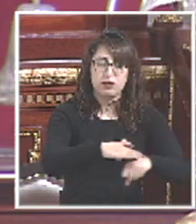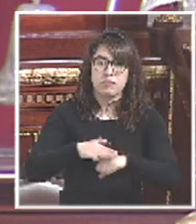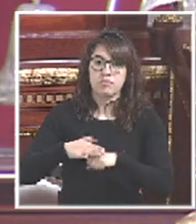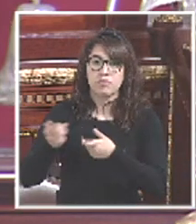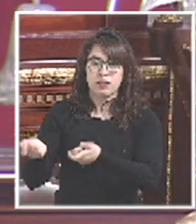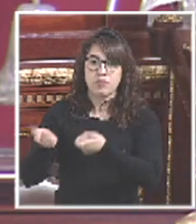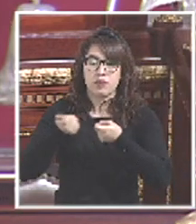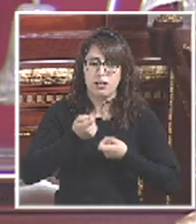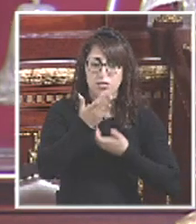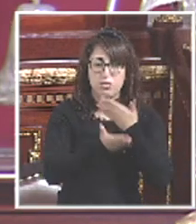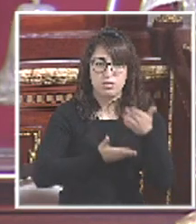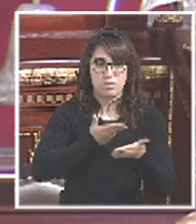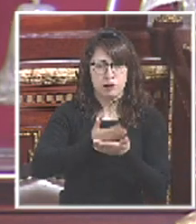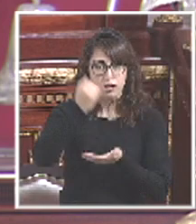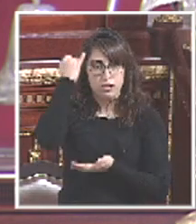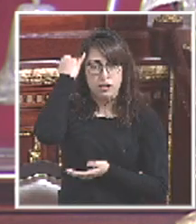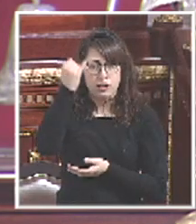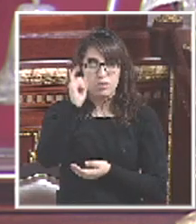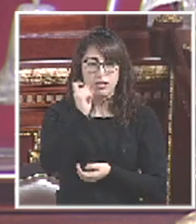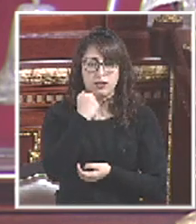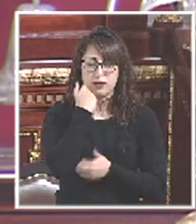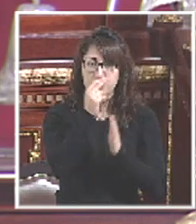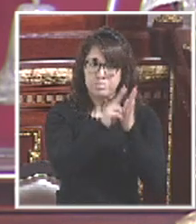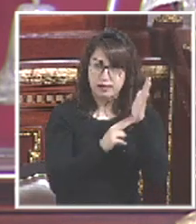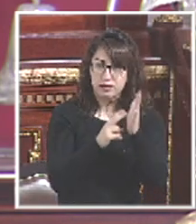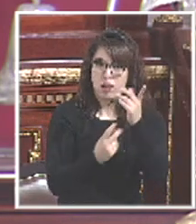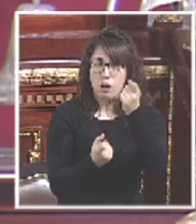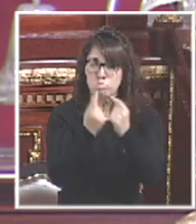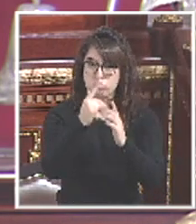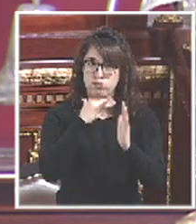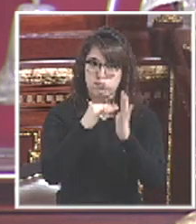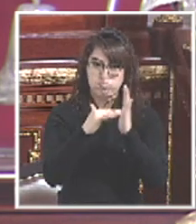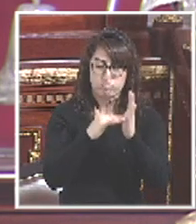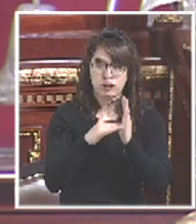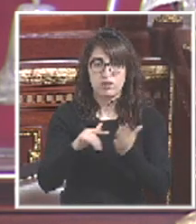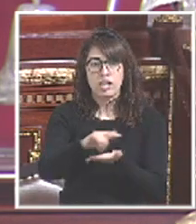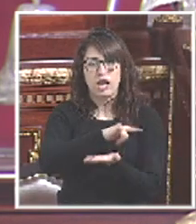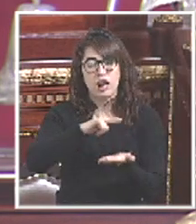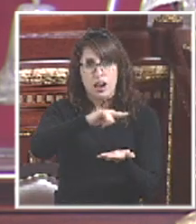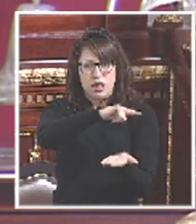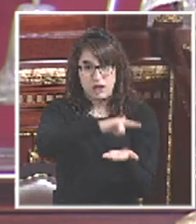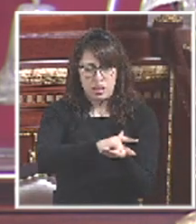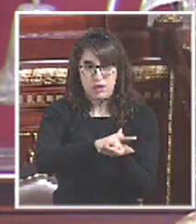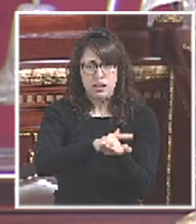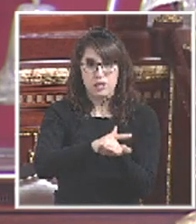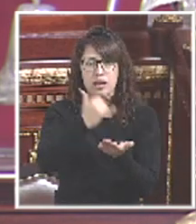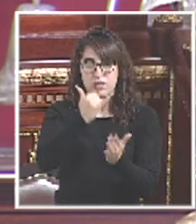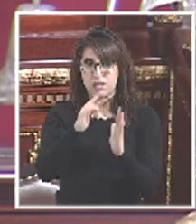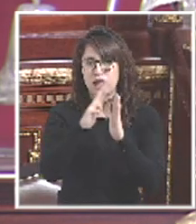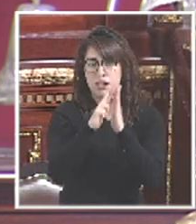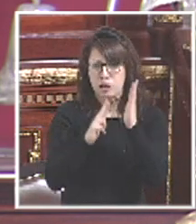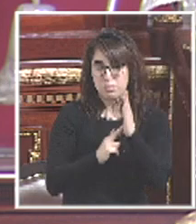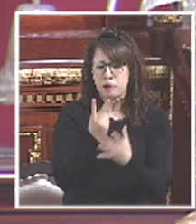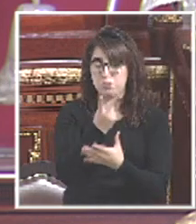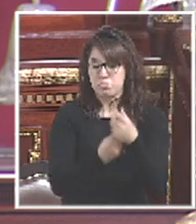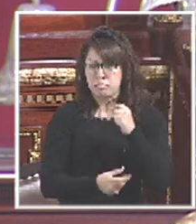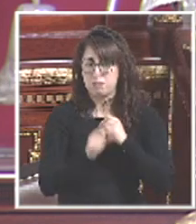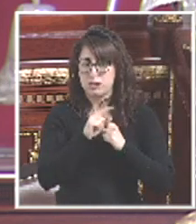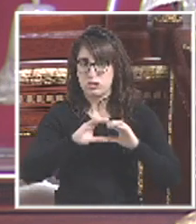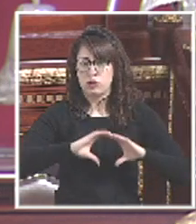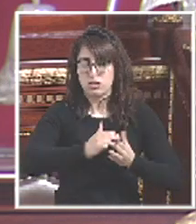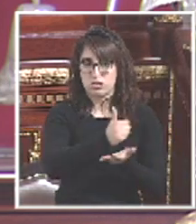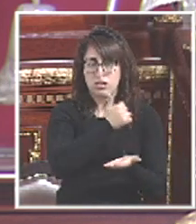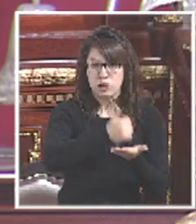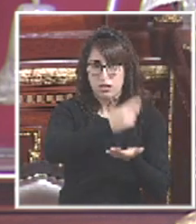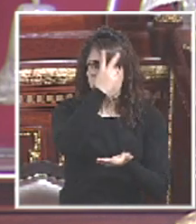una iniciativa con proyecto de decreto por la que se reforman diversas disposiciones a la ley y reglamento, ambos del Congreso de la Ciudad